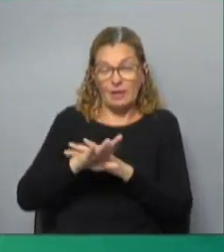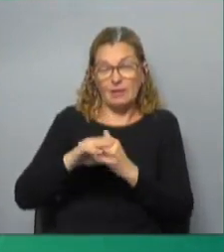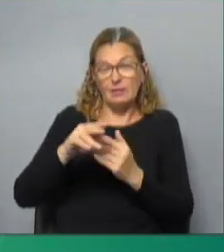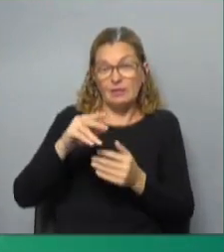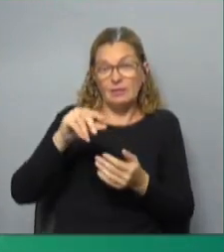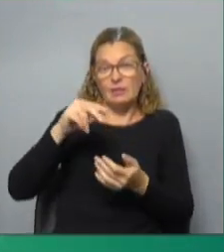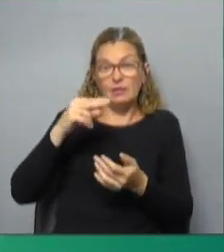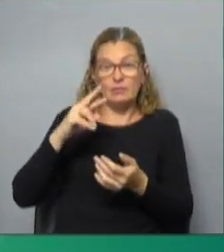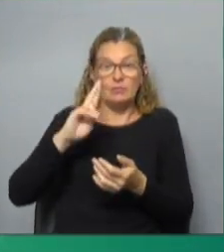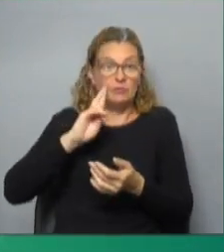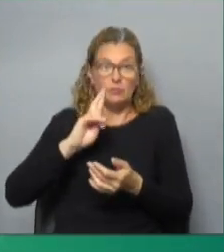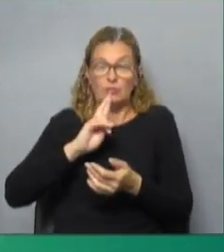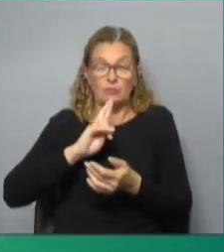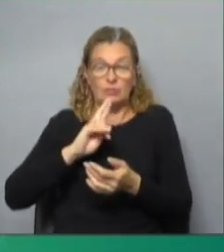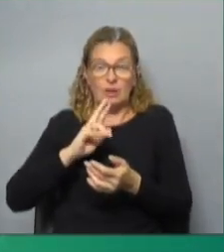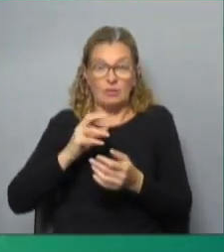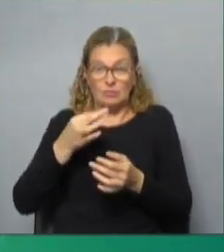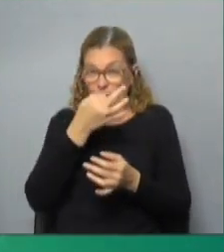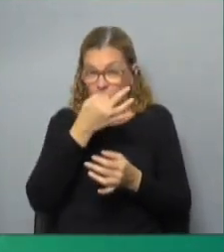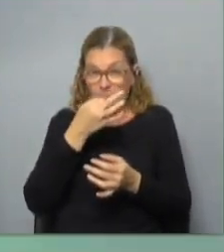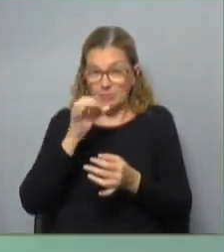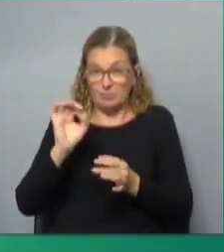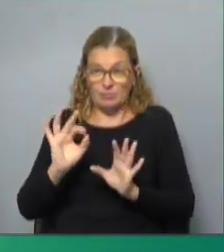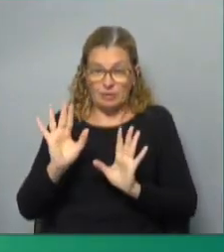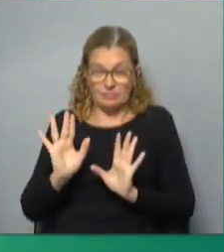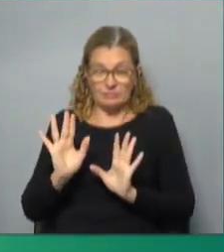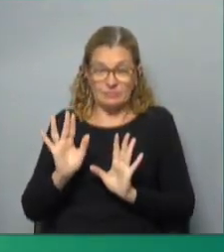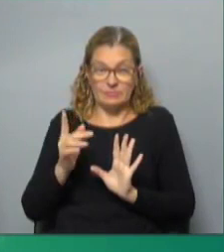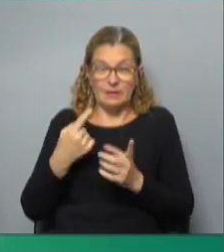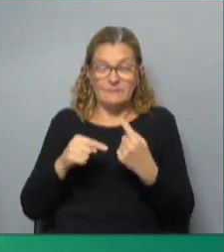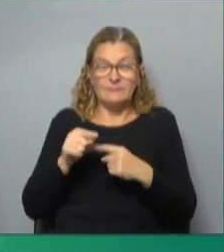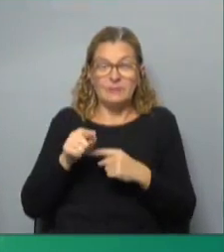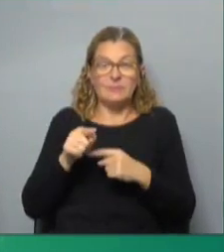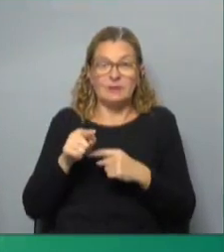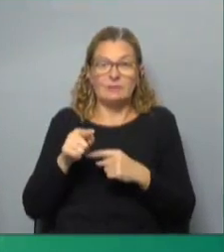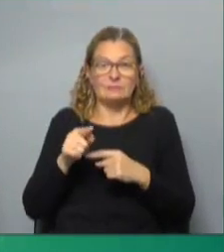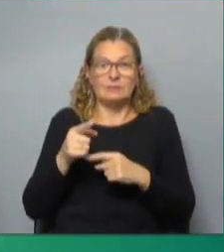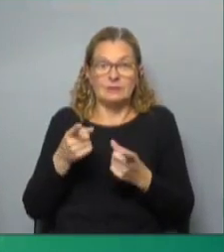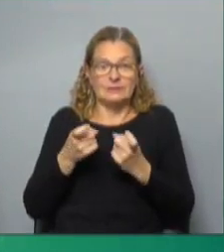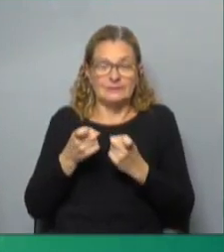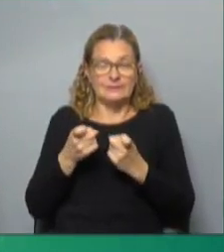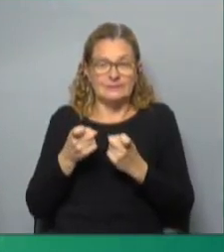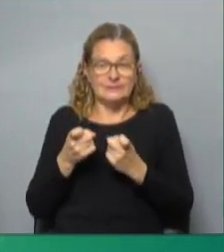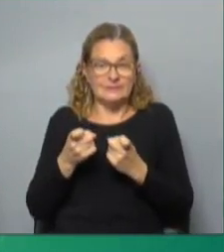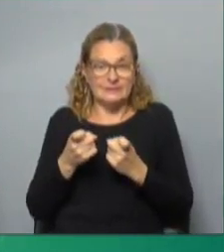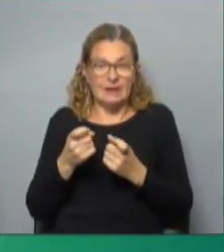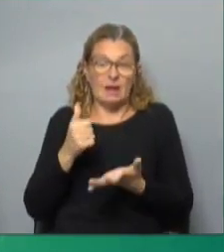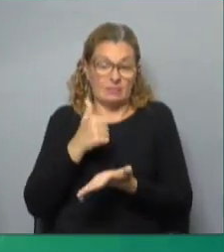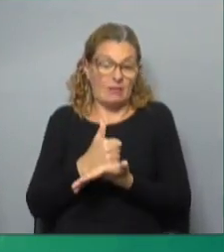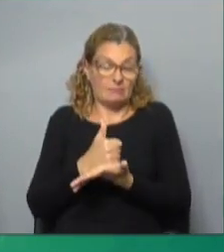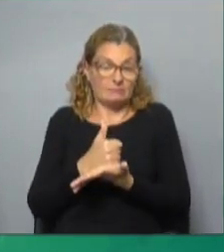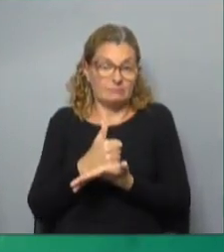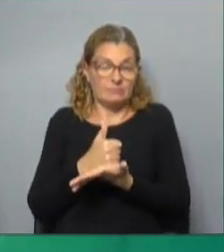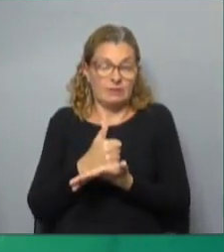obtenido un narcotráfico cero como herramienta este existe